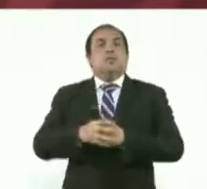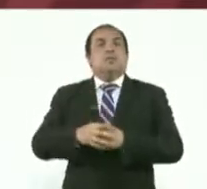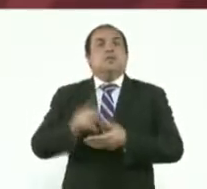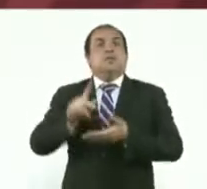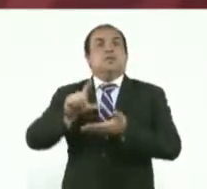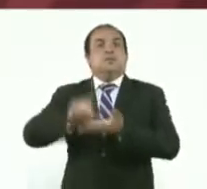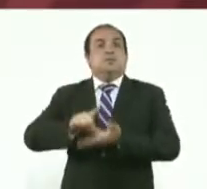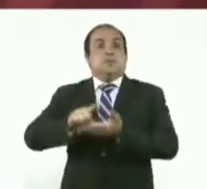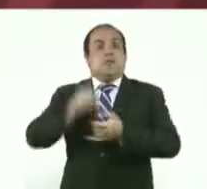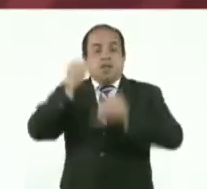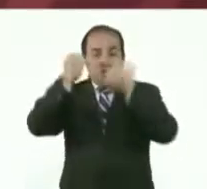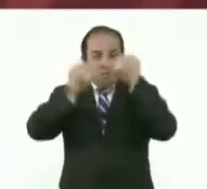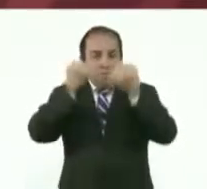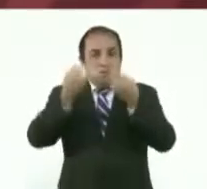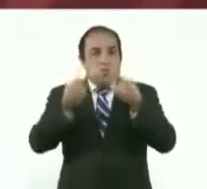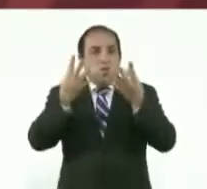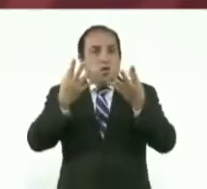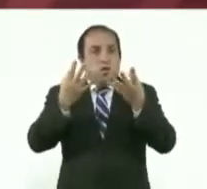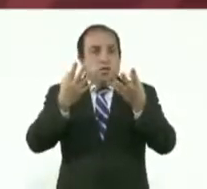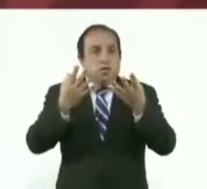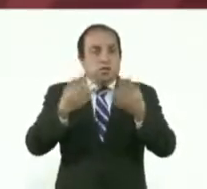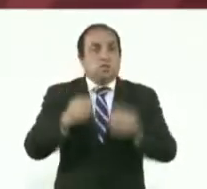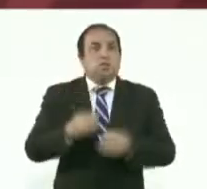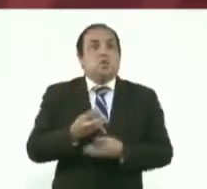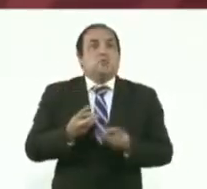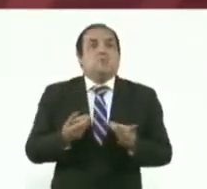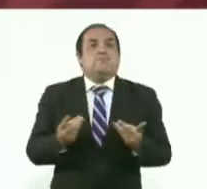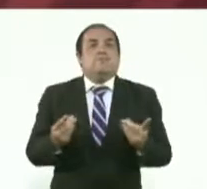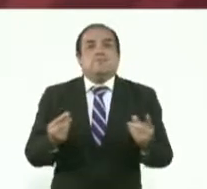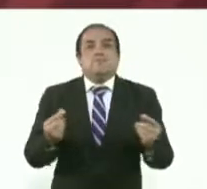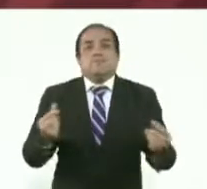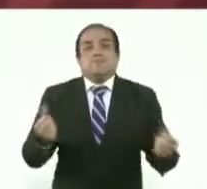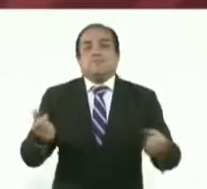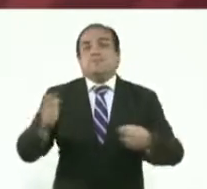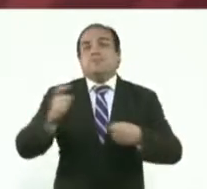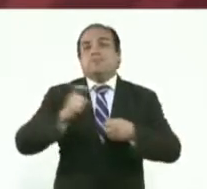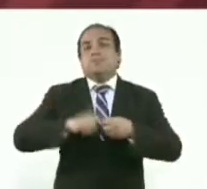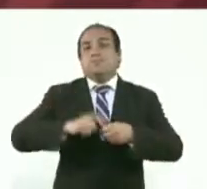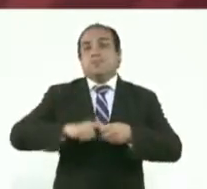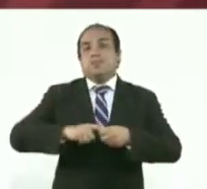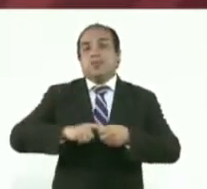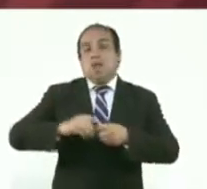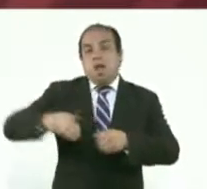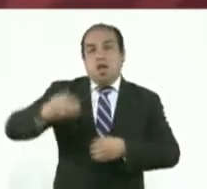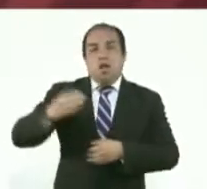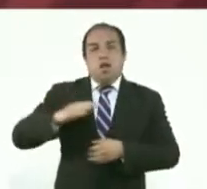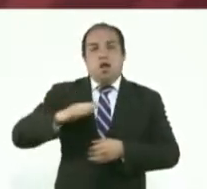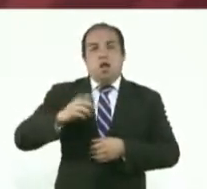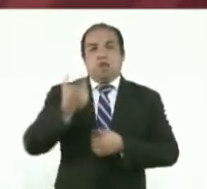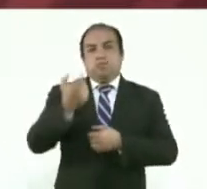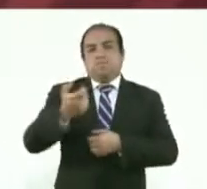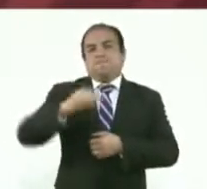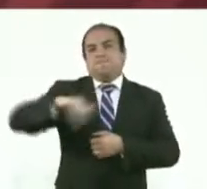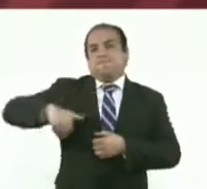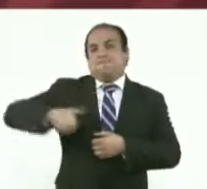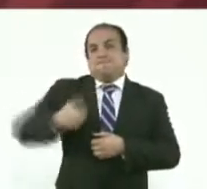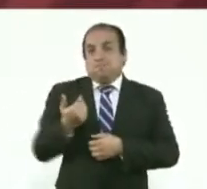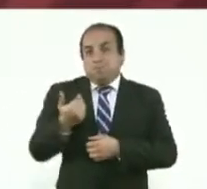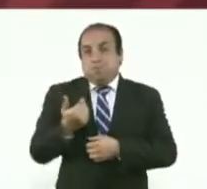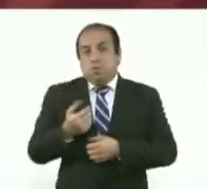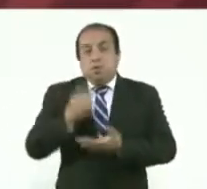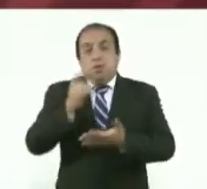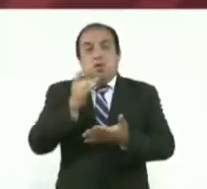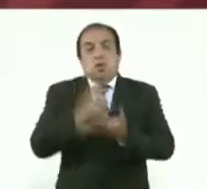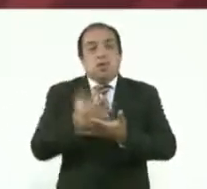Imagínense cuánto 240. se están gastando, se están ingresando a los bolsillos, pues nada más